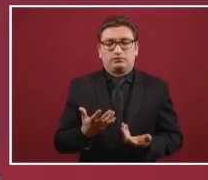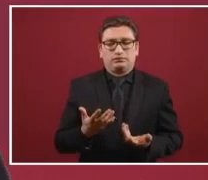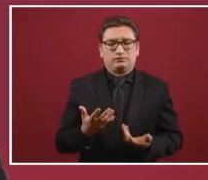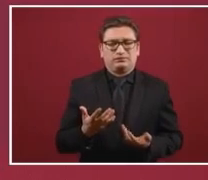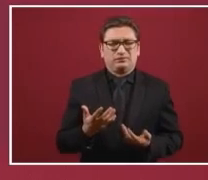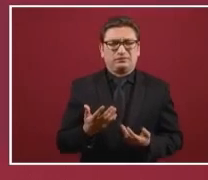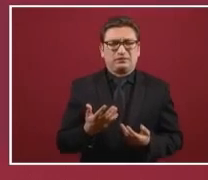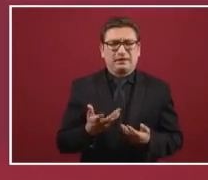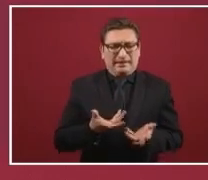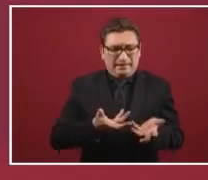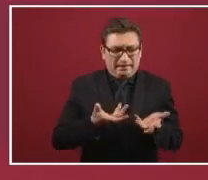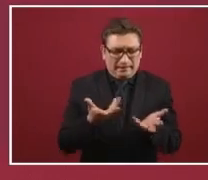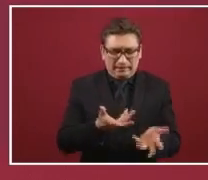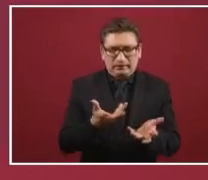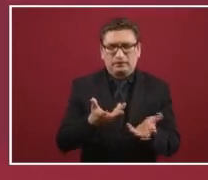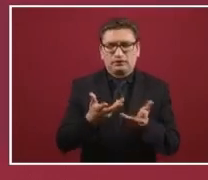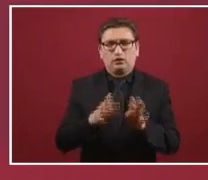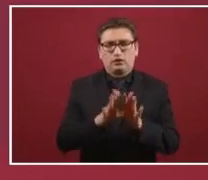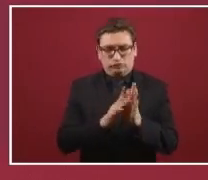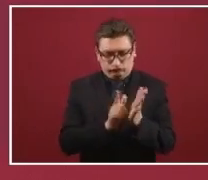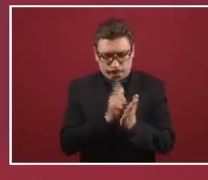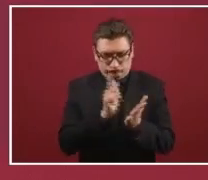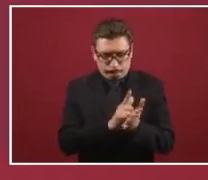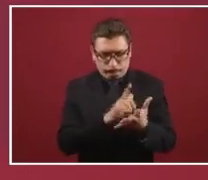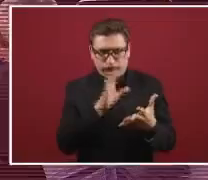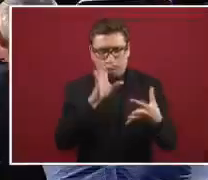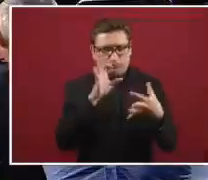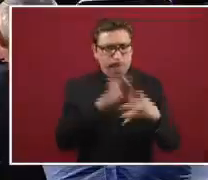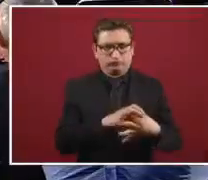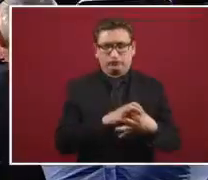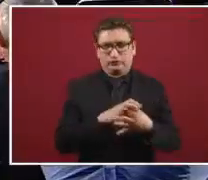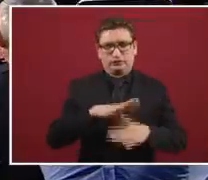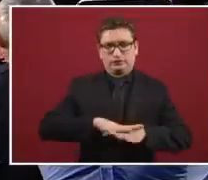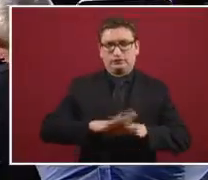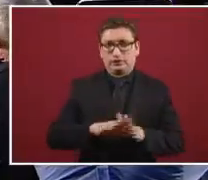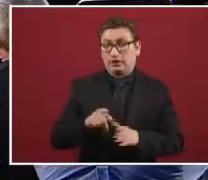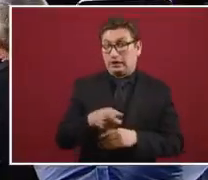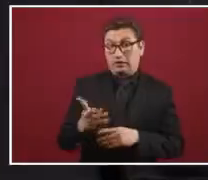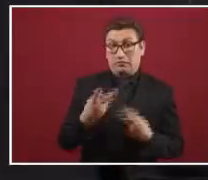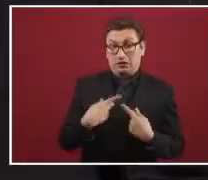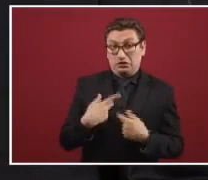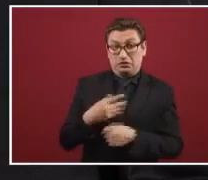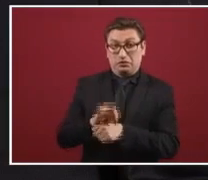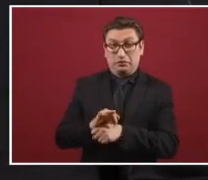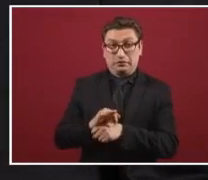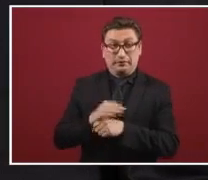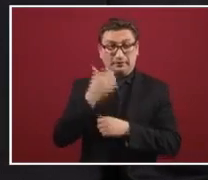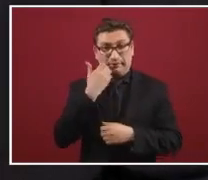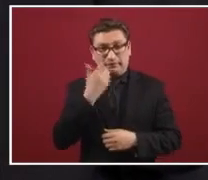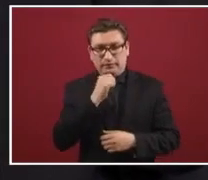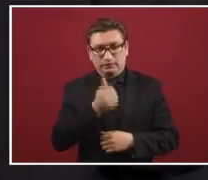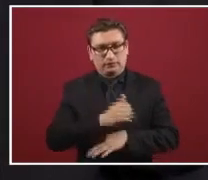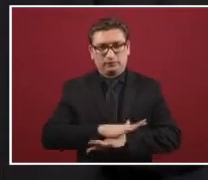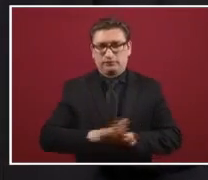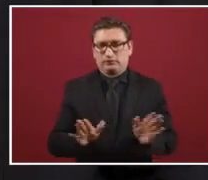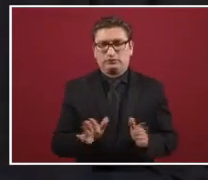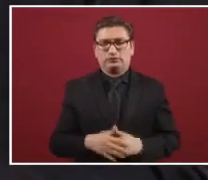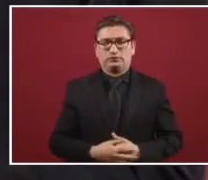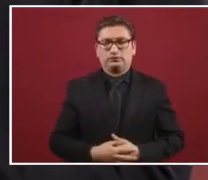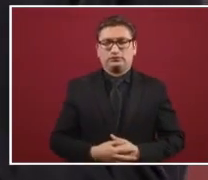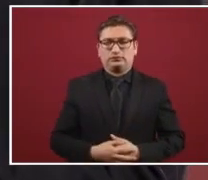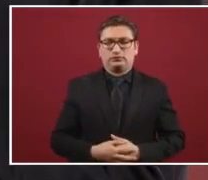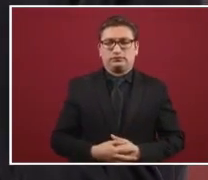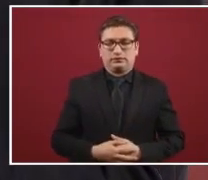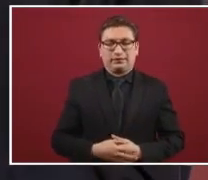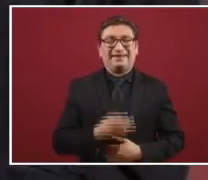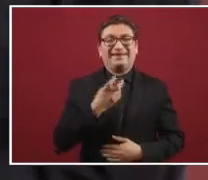se actúa de conformidad con la ley, no hay protección para nadie. Eso también